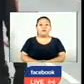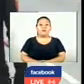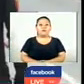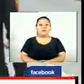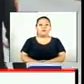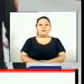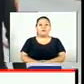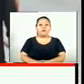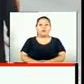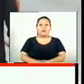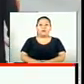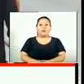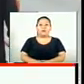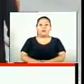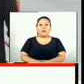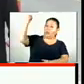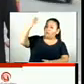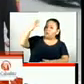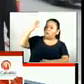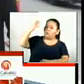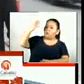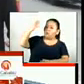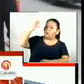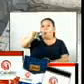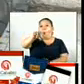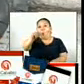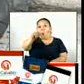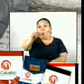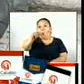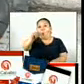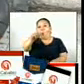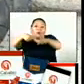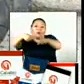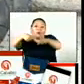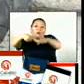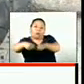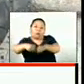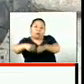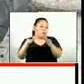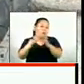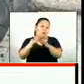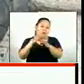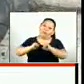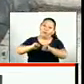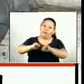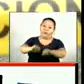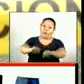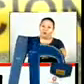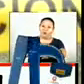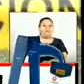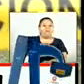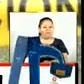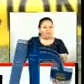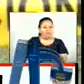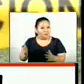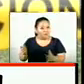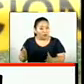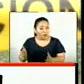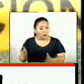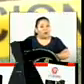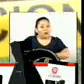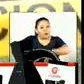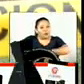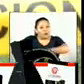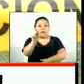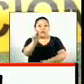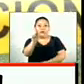El sol apenas salía y otro motociclista se sumó a la cifra de las víctimas fatales. El accidente se registró